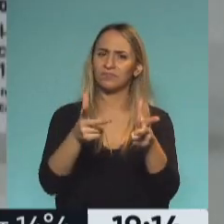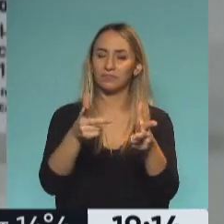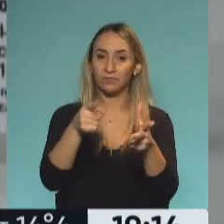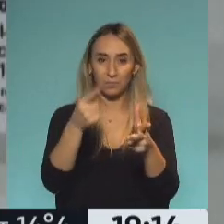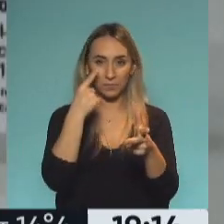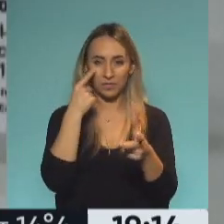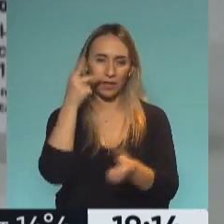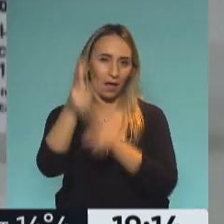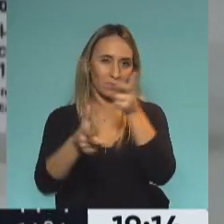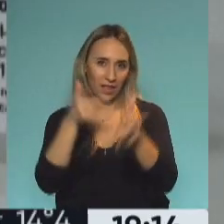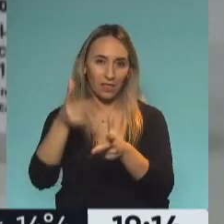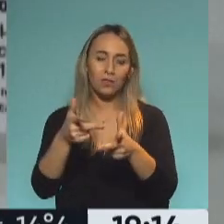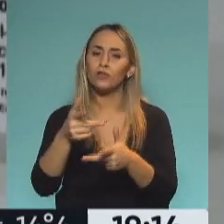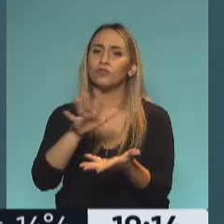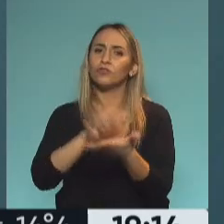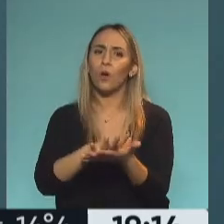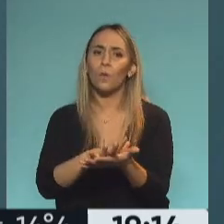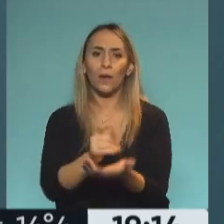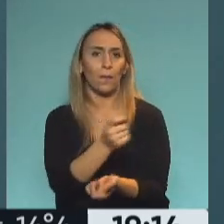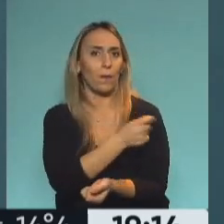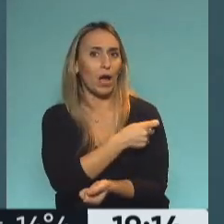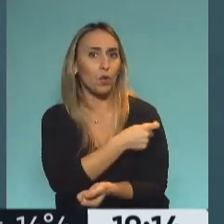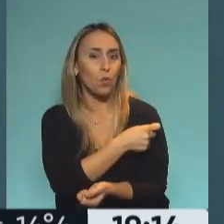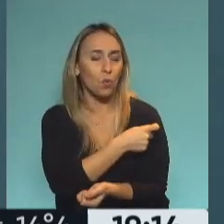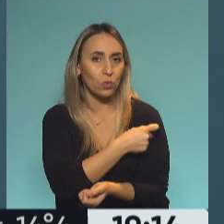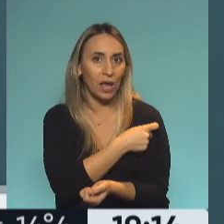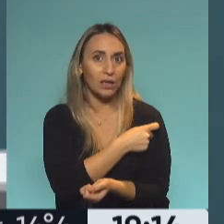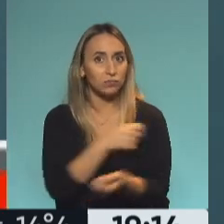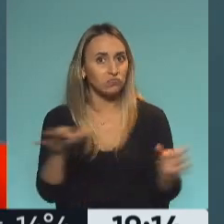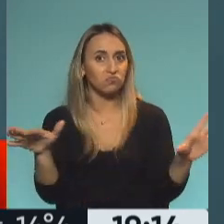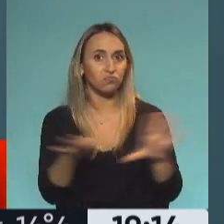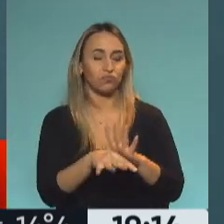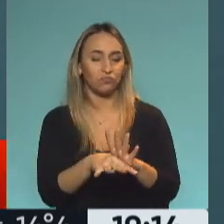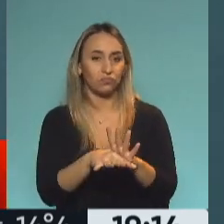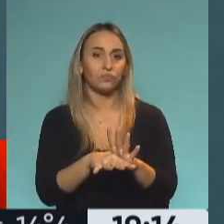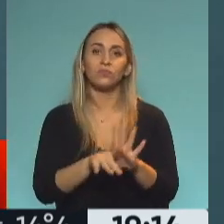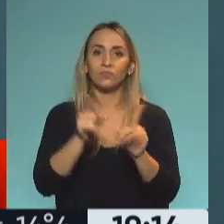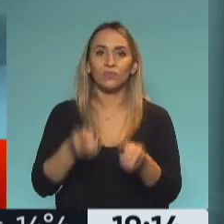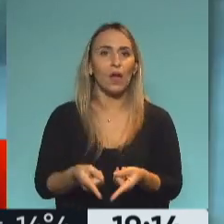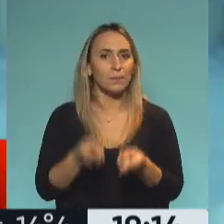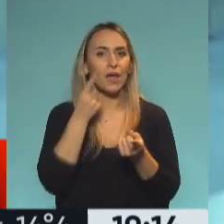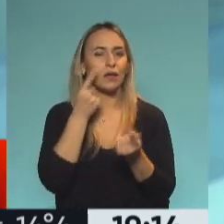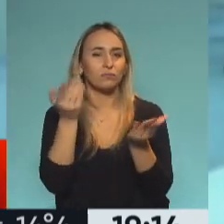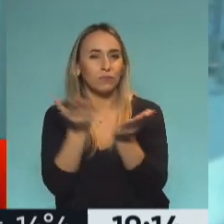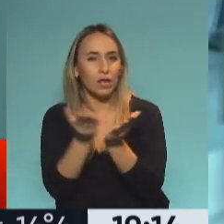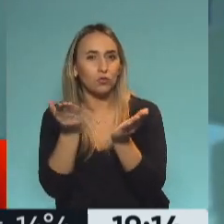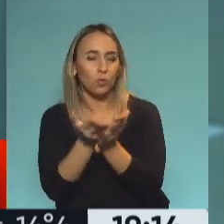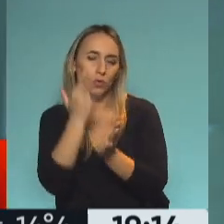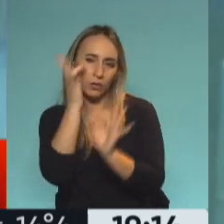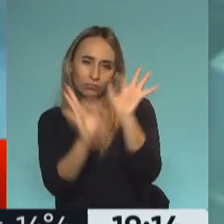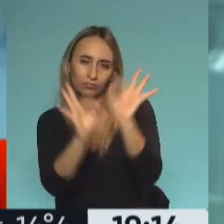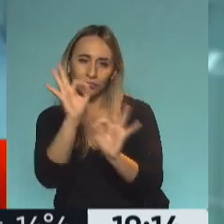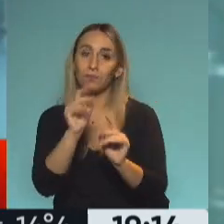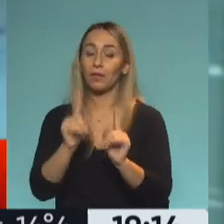vengo comentando, el tema de la efectividad de las vacunas y también de un estudio, porque de acuerdo a un estudio realizado por